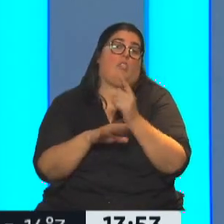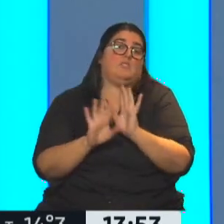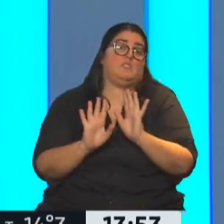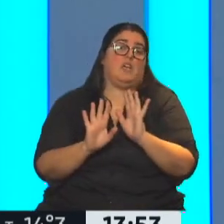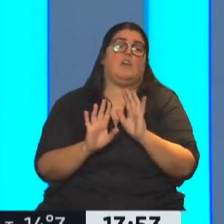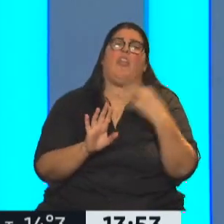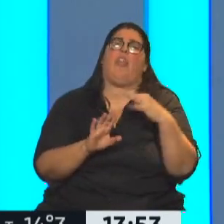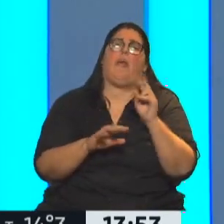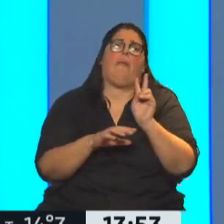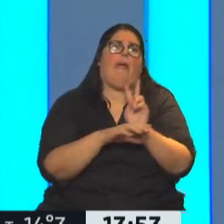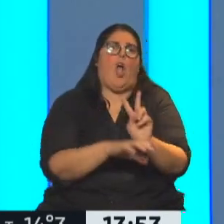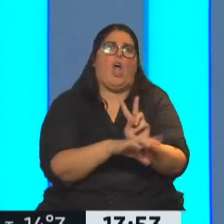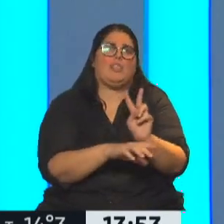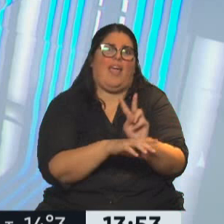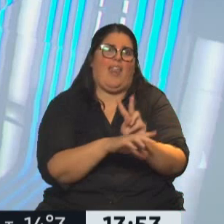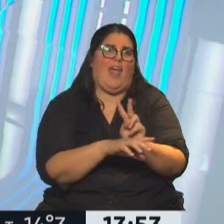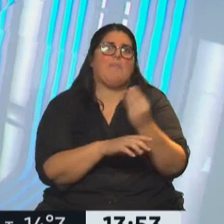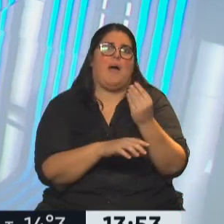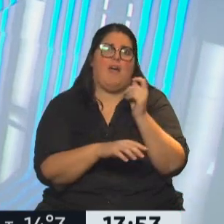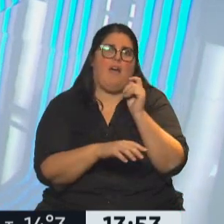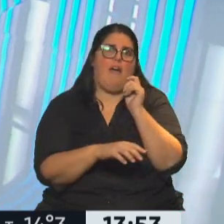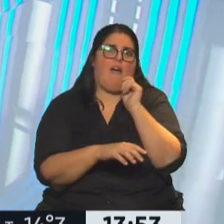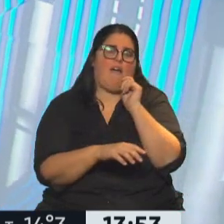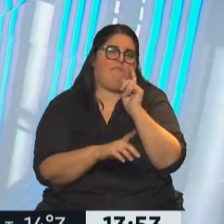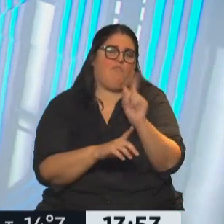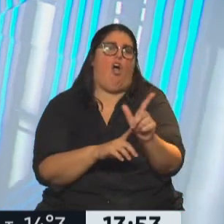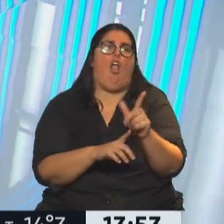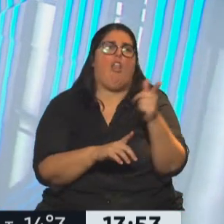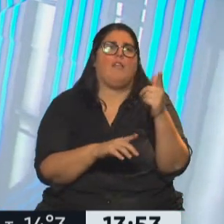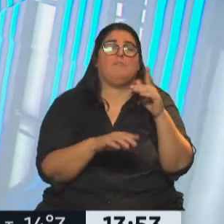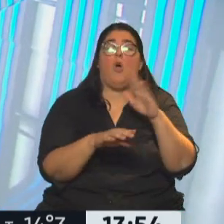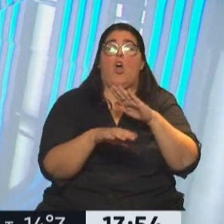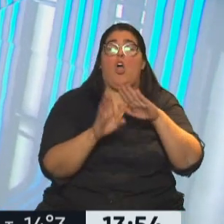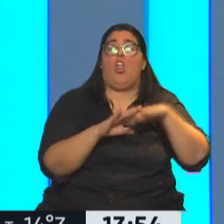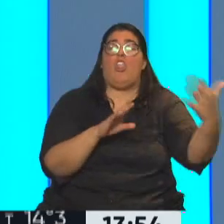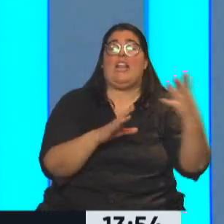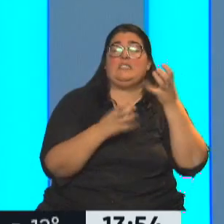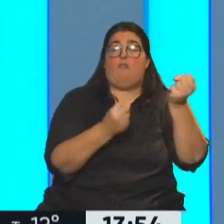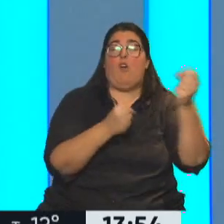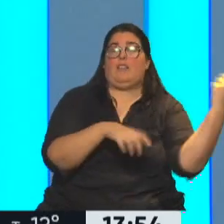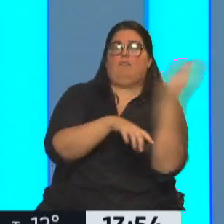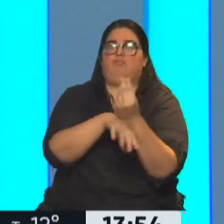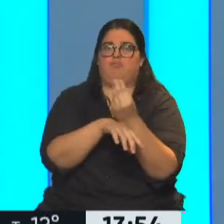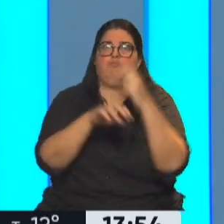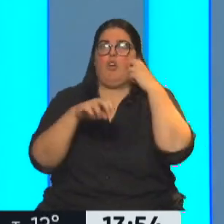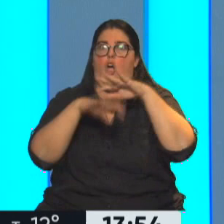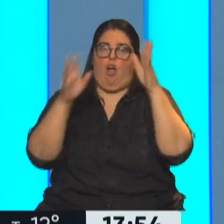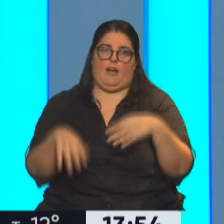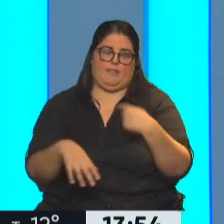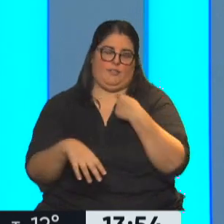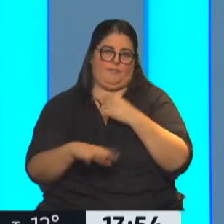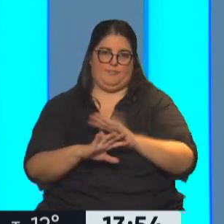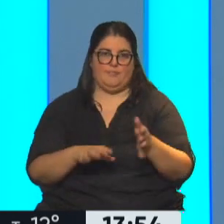contención y frenar que sea el candidato de la extrema derecha quien acceda al Parlamento. Es decir, un paso más de los que ya